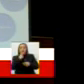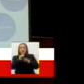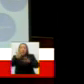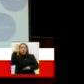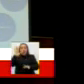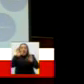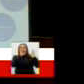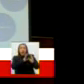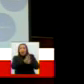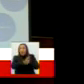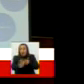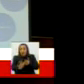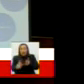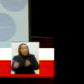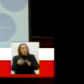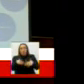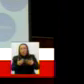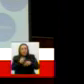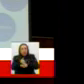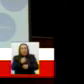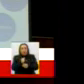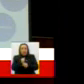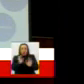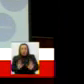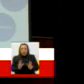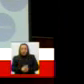cargo. Y mientras no jure el cargo, no puede ejercer sus funciones.